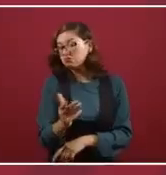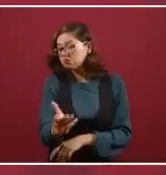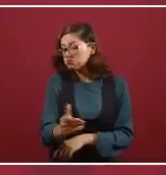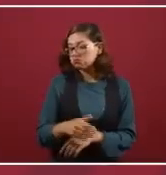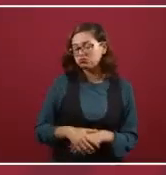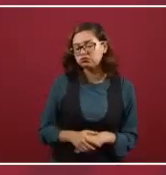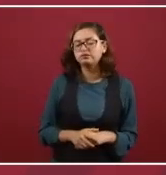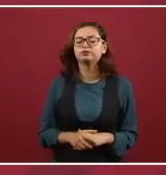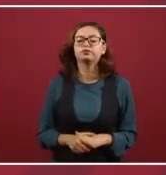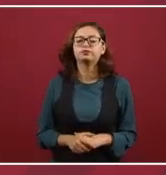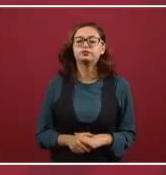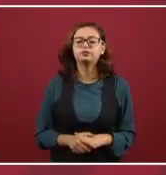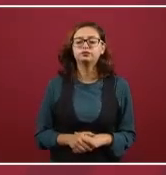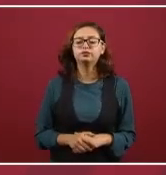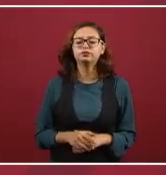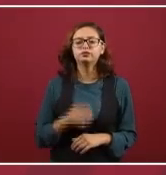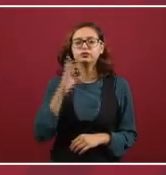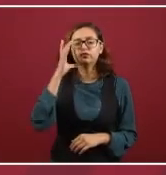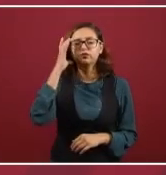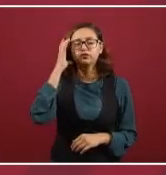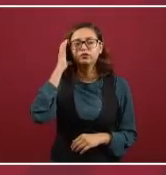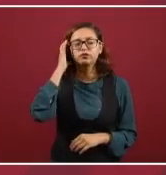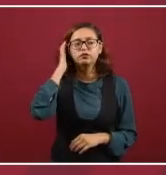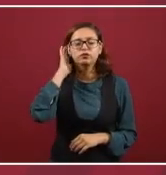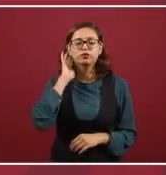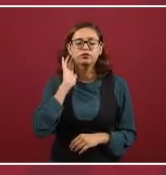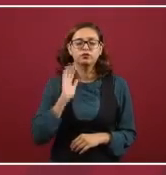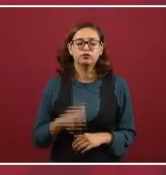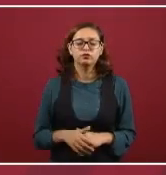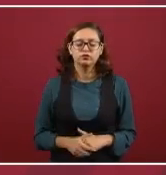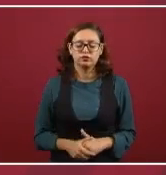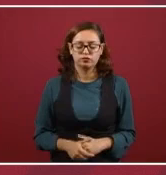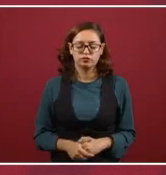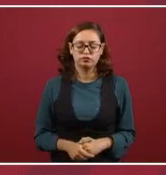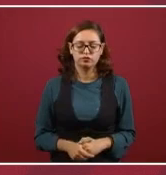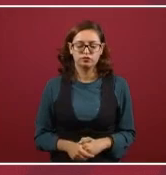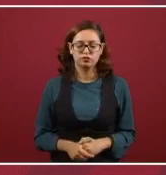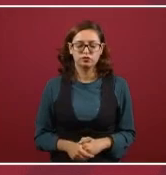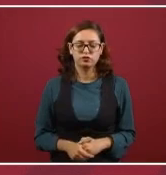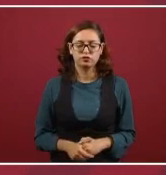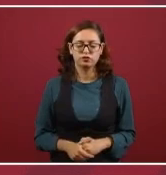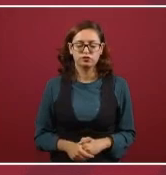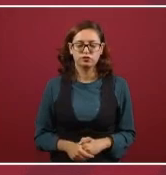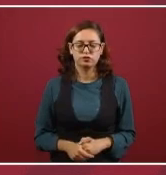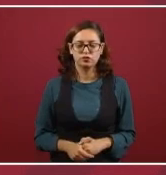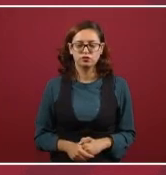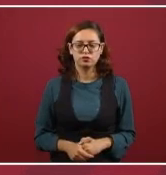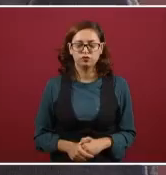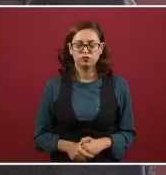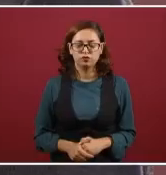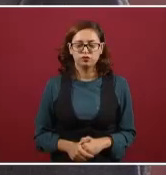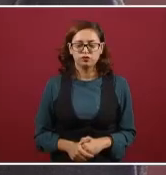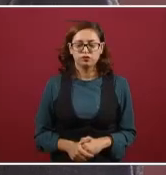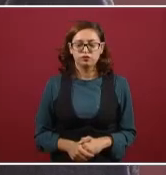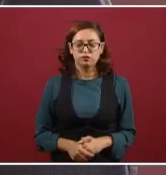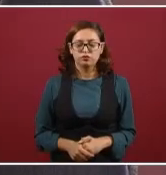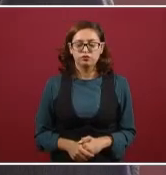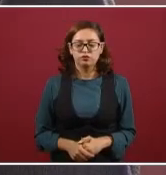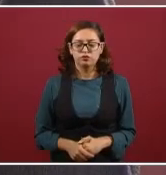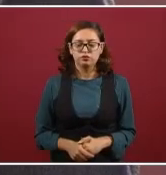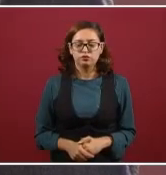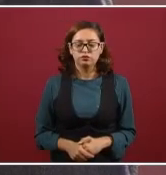estamos buscando un acuerdo de mineros con